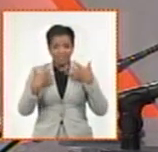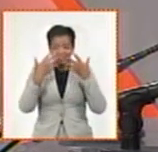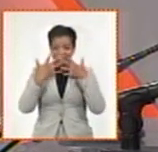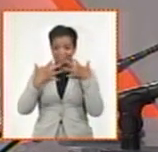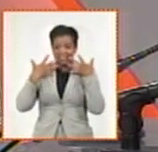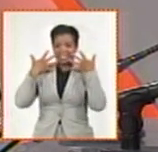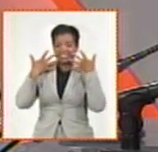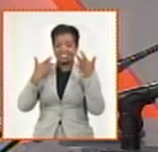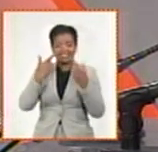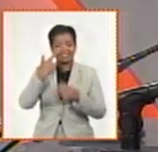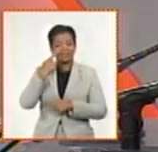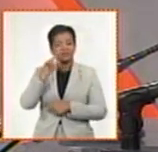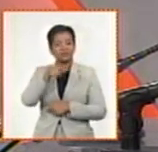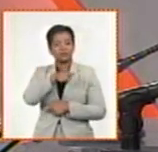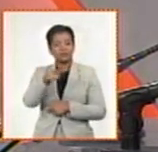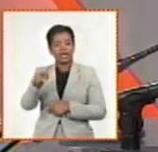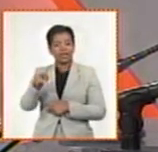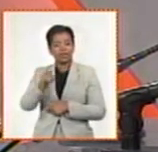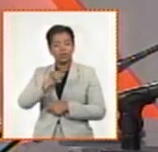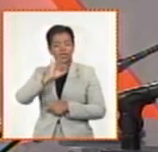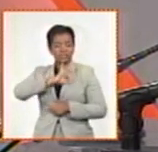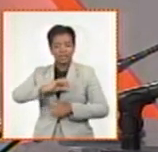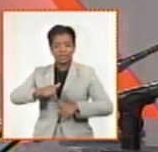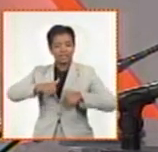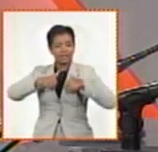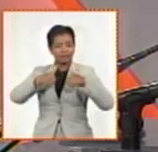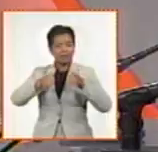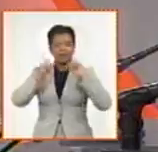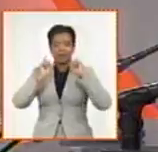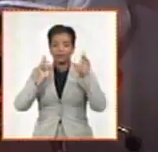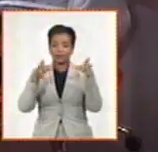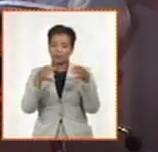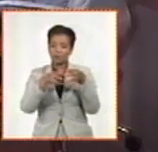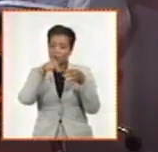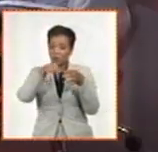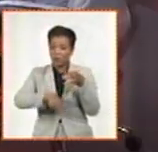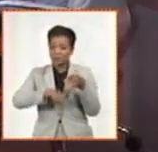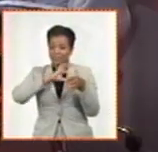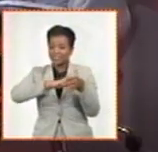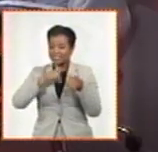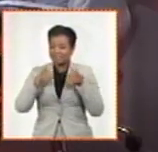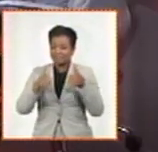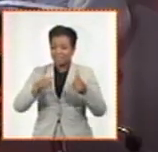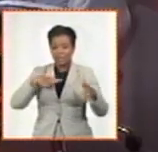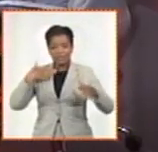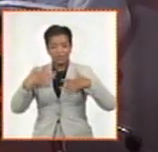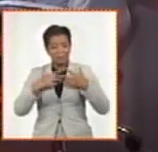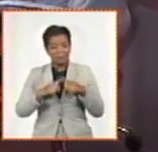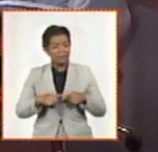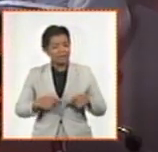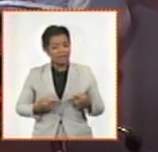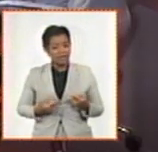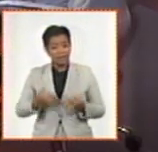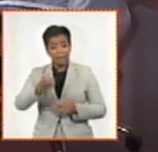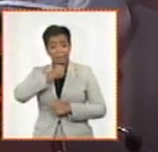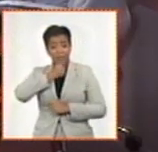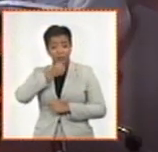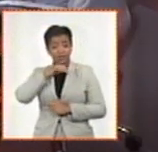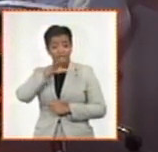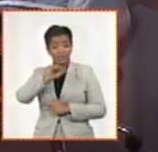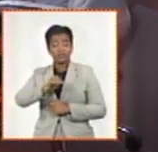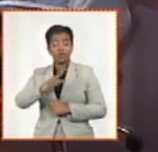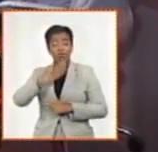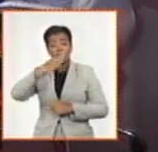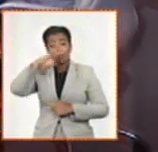Siento como una mirada de mucha satisfacción cuando se juntan y se reúnen. Estamos, dijo Evelixe, que somos